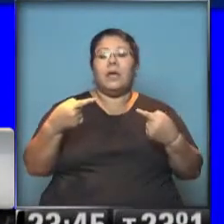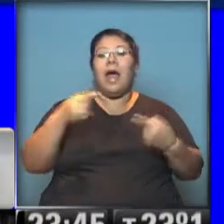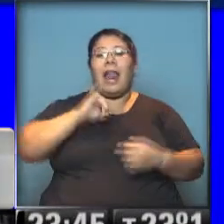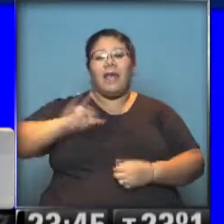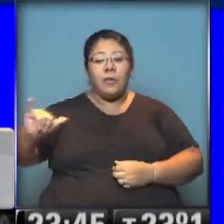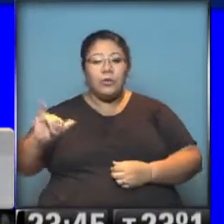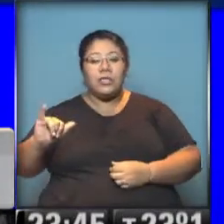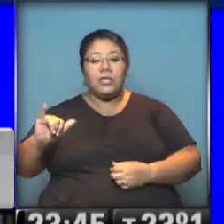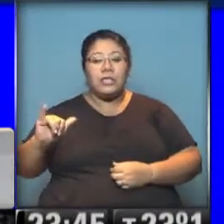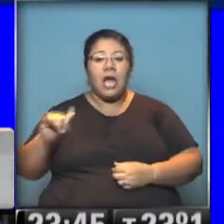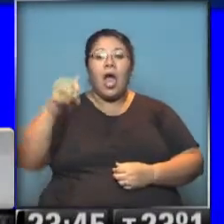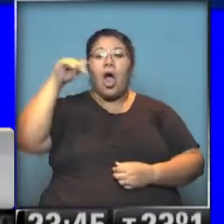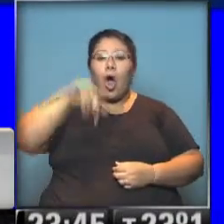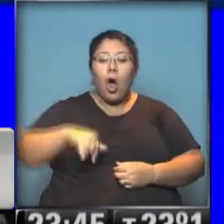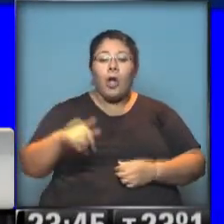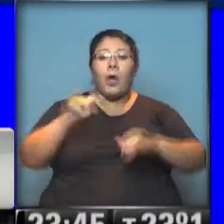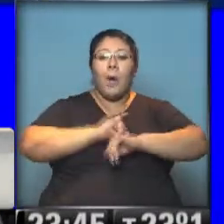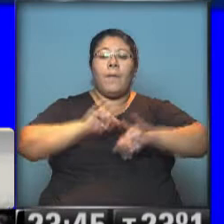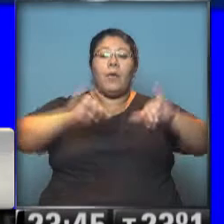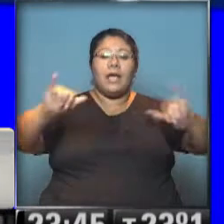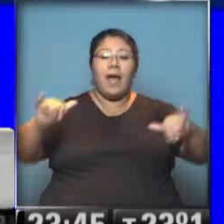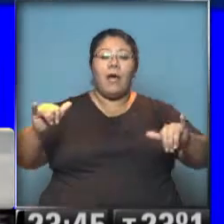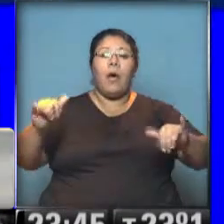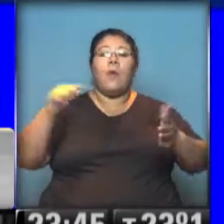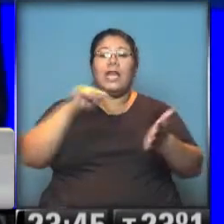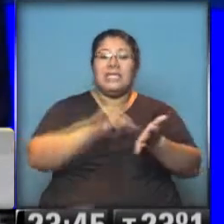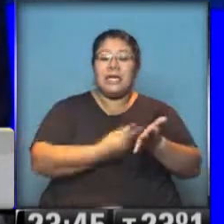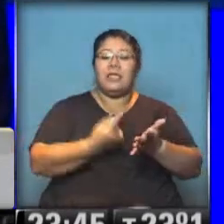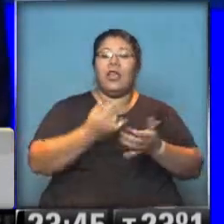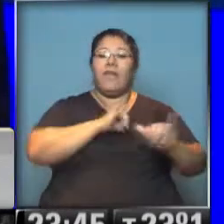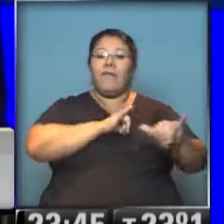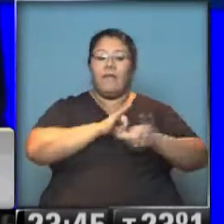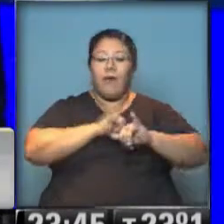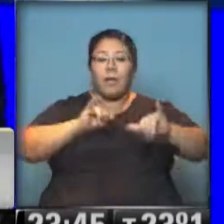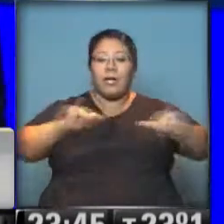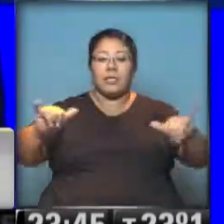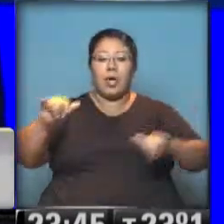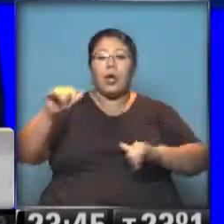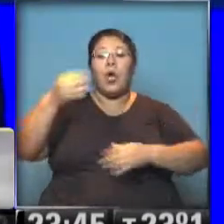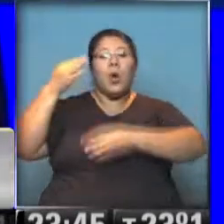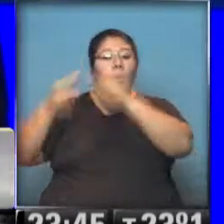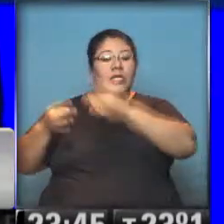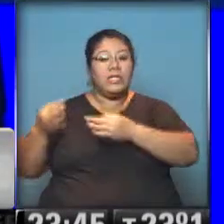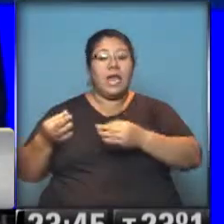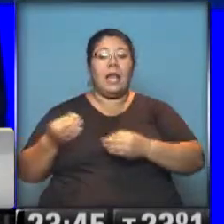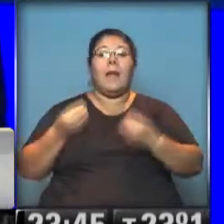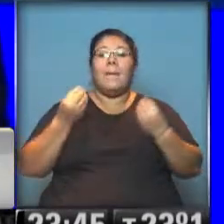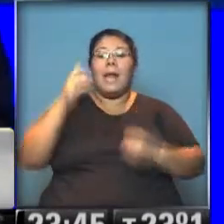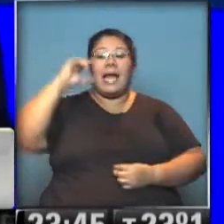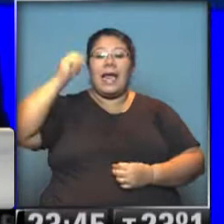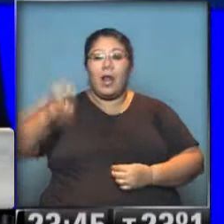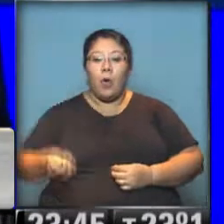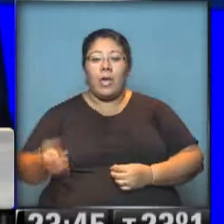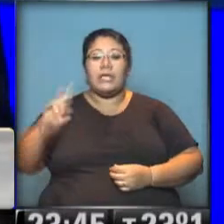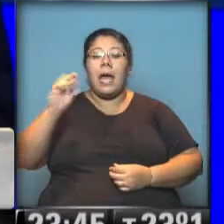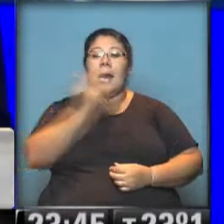hoy también fueron publicados por el Centro de Información Judicial, creo yo, en un intento de Rafecas, que es el que dio la información,